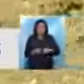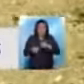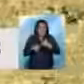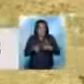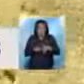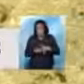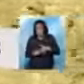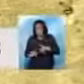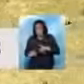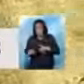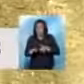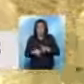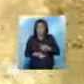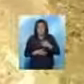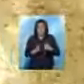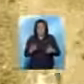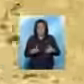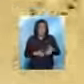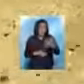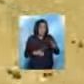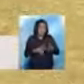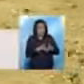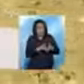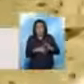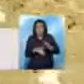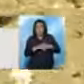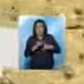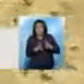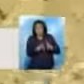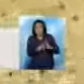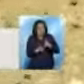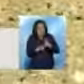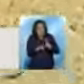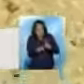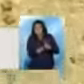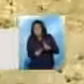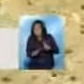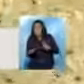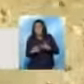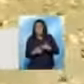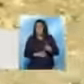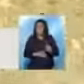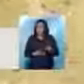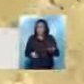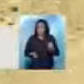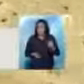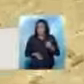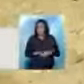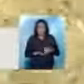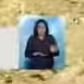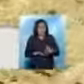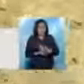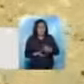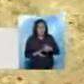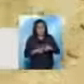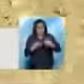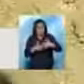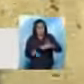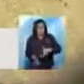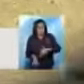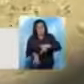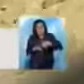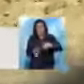que se tiene que hacer es generar o crear un dren, construir esto, porque de alguna forma no están sirviendo las motobombas, van a tener que